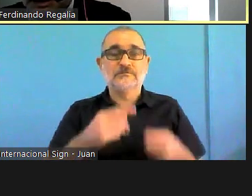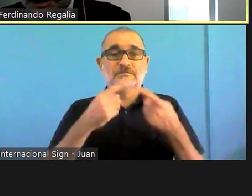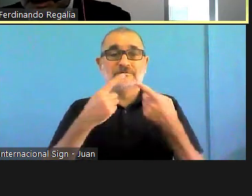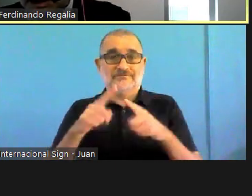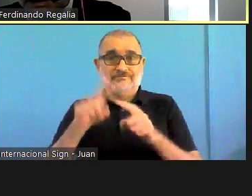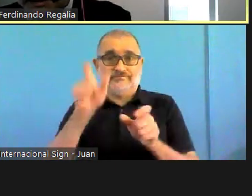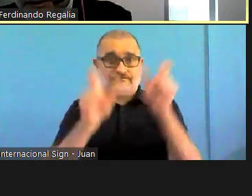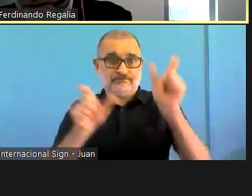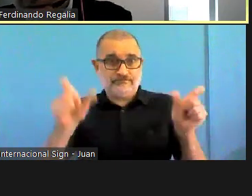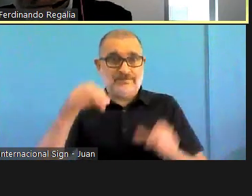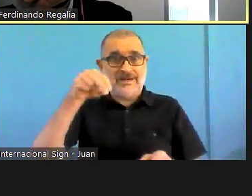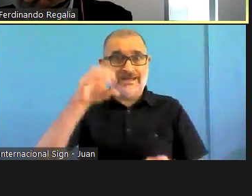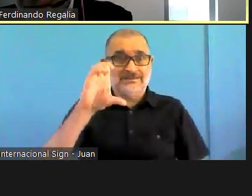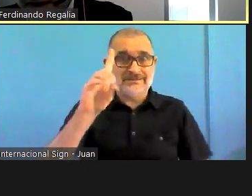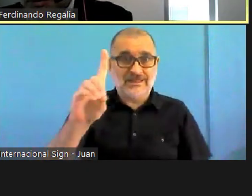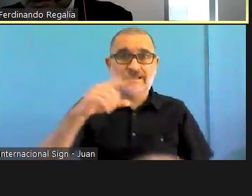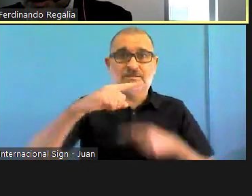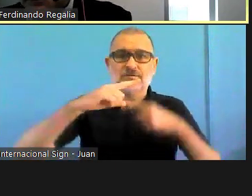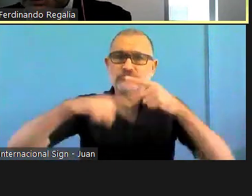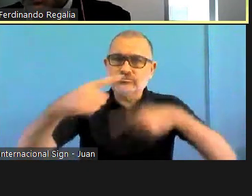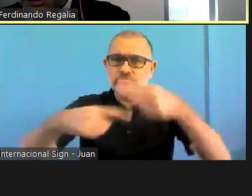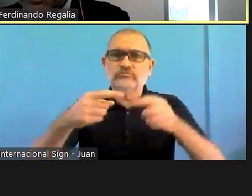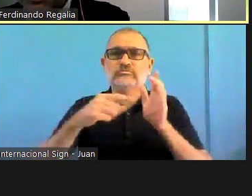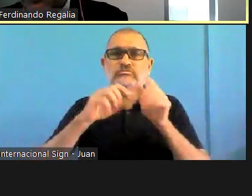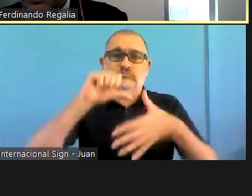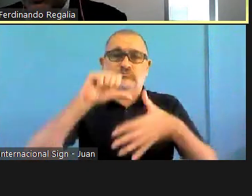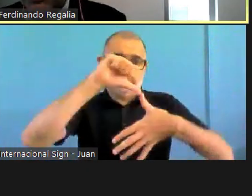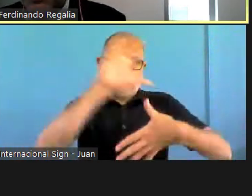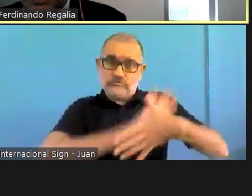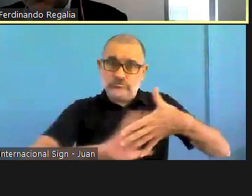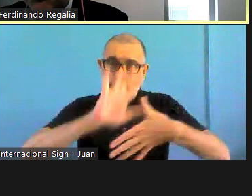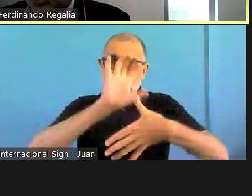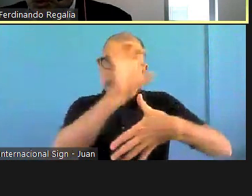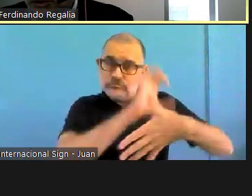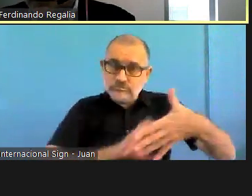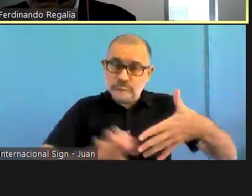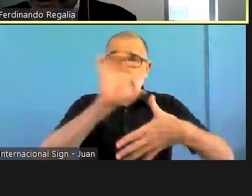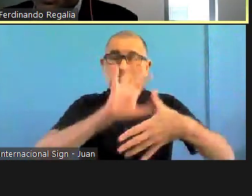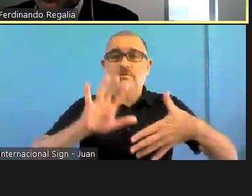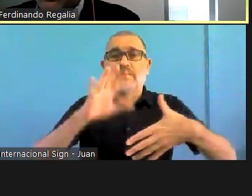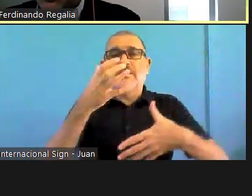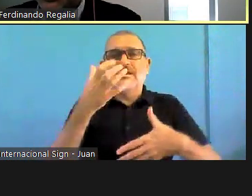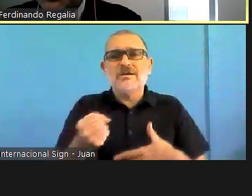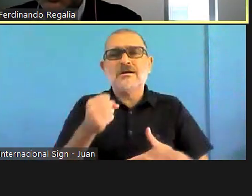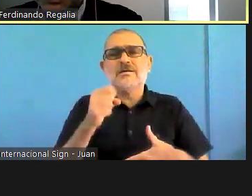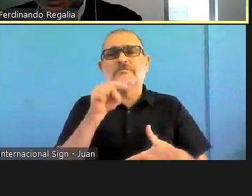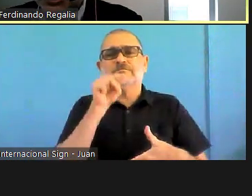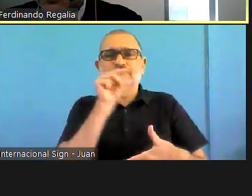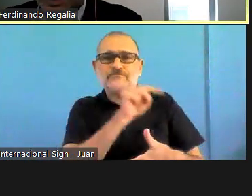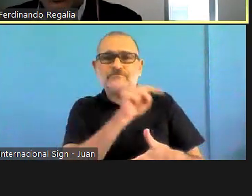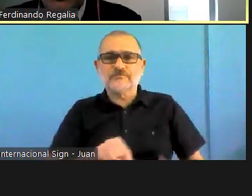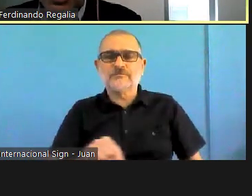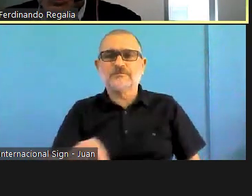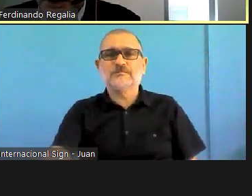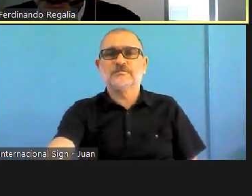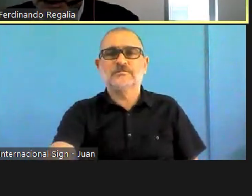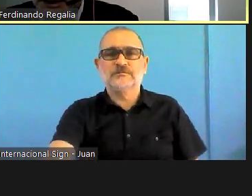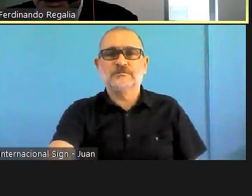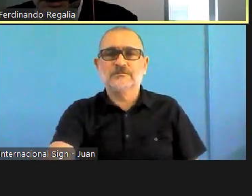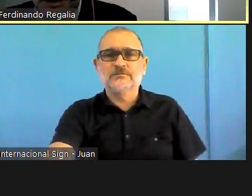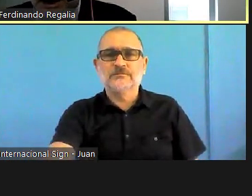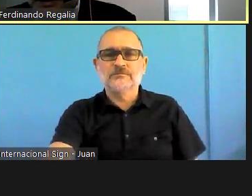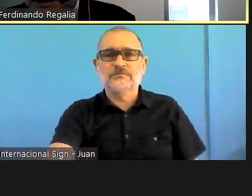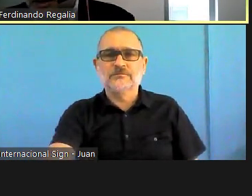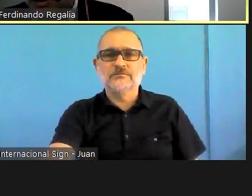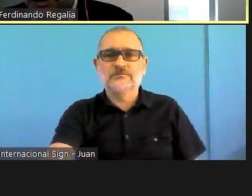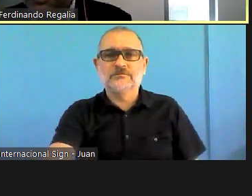son aún más difíciles que en el pasado. Quizá esto sea más manejable si los discursos o los recursos se centran